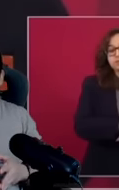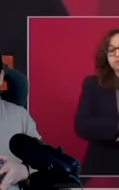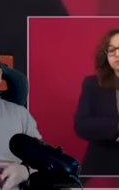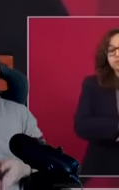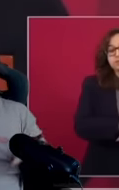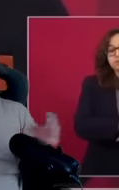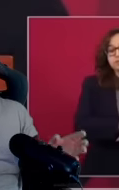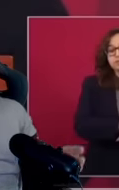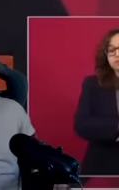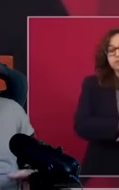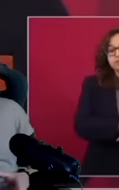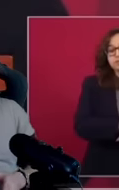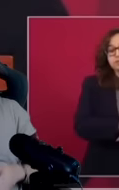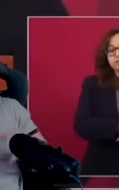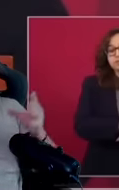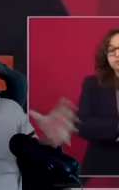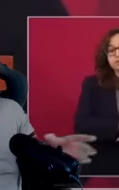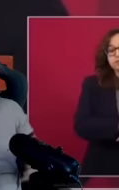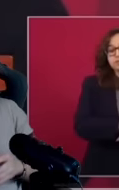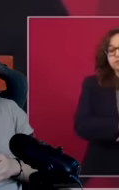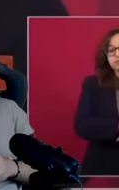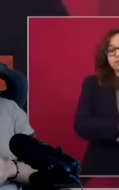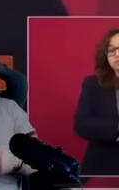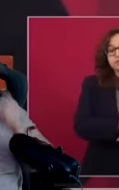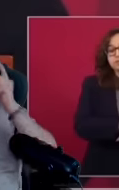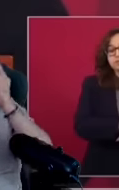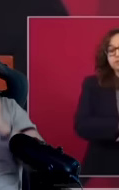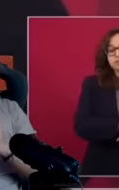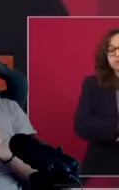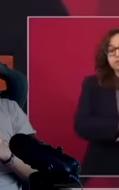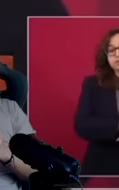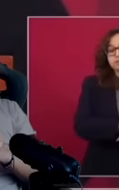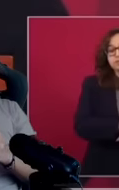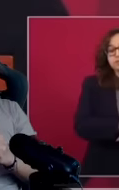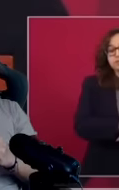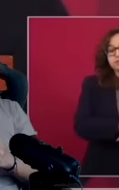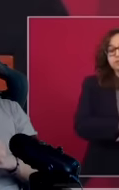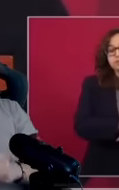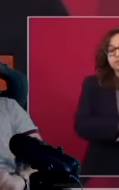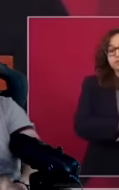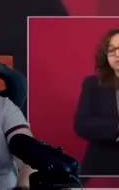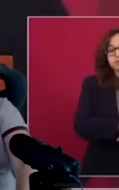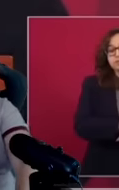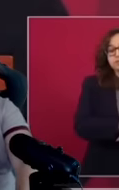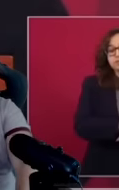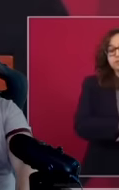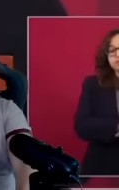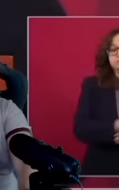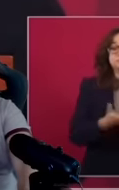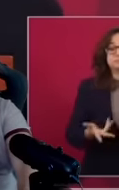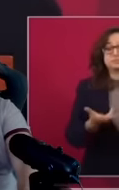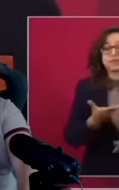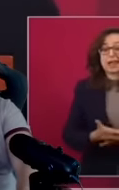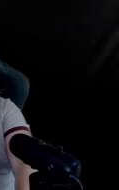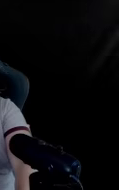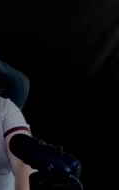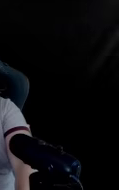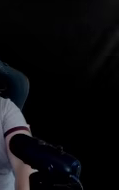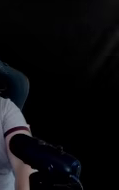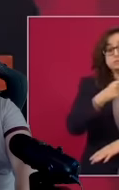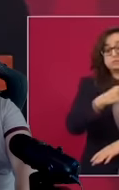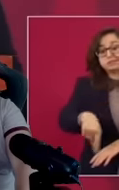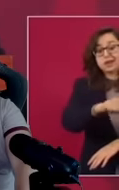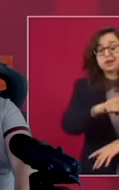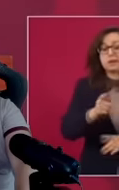España a tal grado que ya los políticos españoles lo están poniendo como ejemplo veamos el vídeo dueños de México